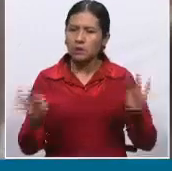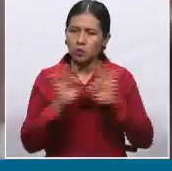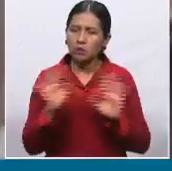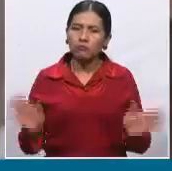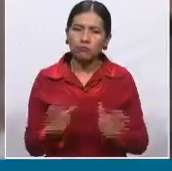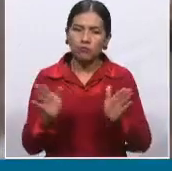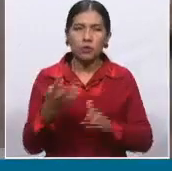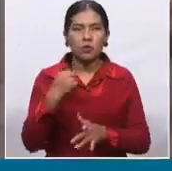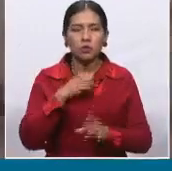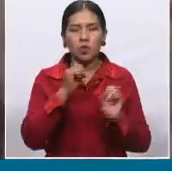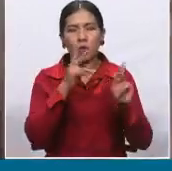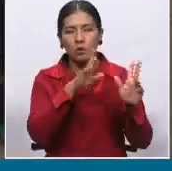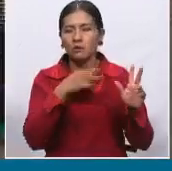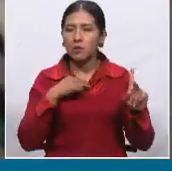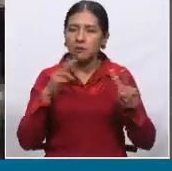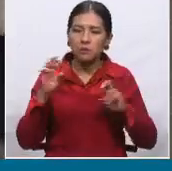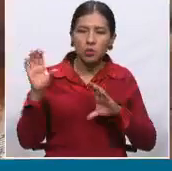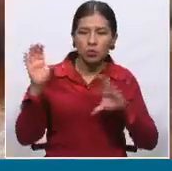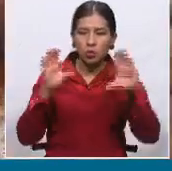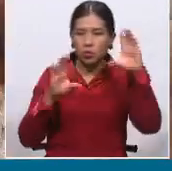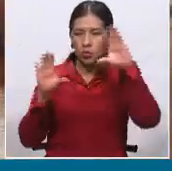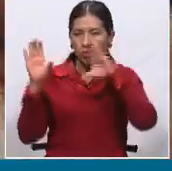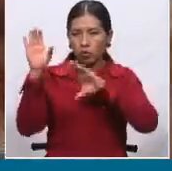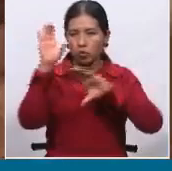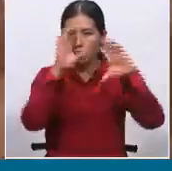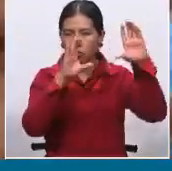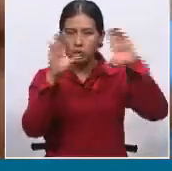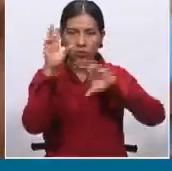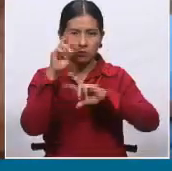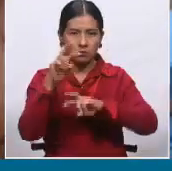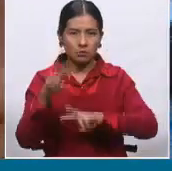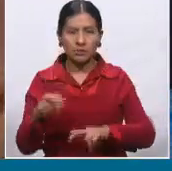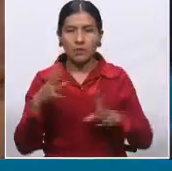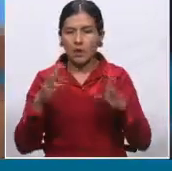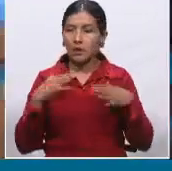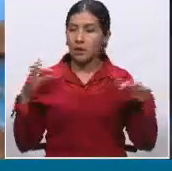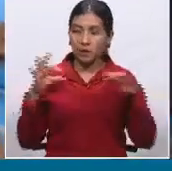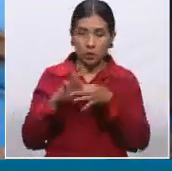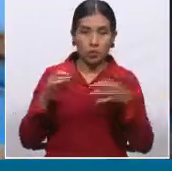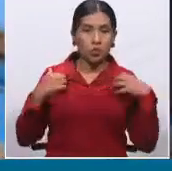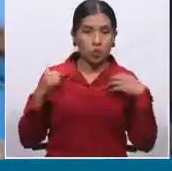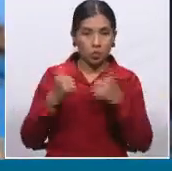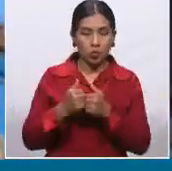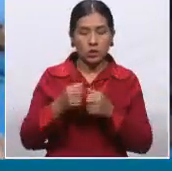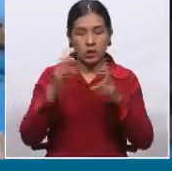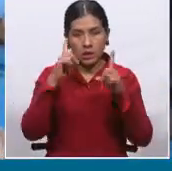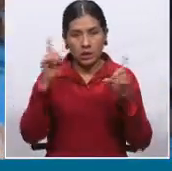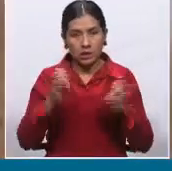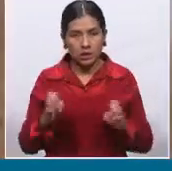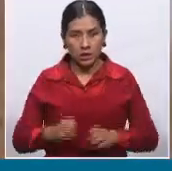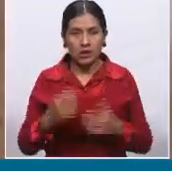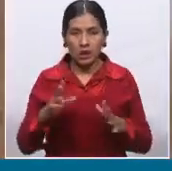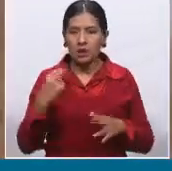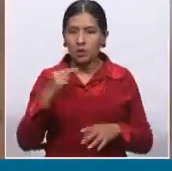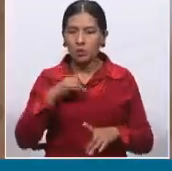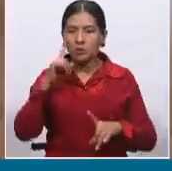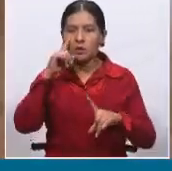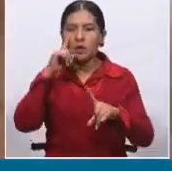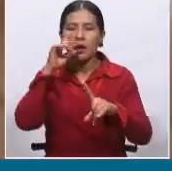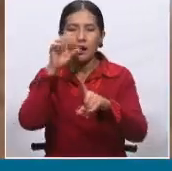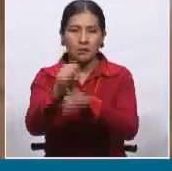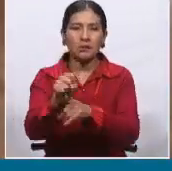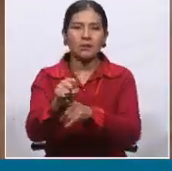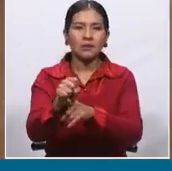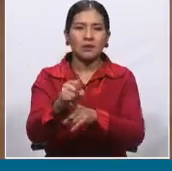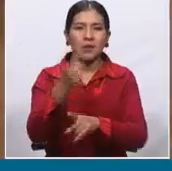se ha hecho un estudio exploratorio a través de alianzas estratégicas. Finalmente hemos logrado conocer de